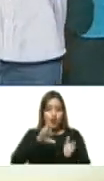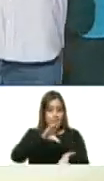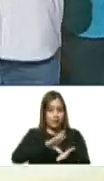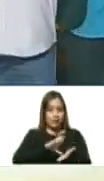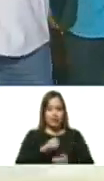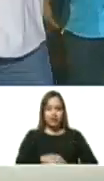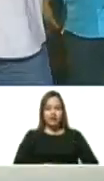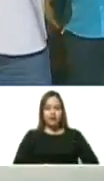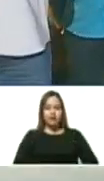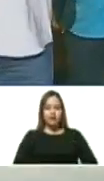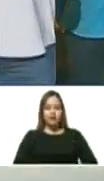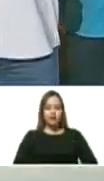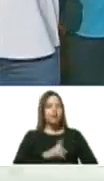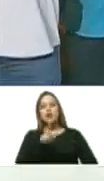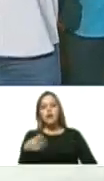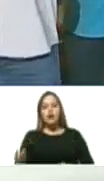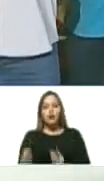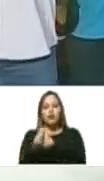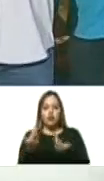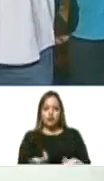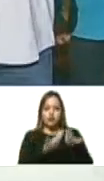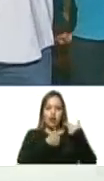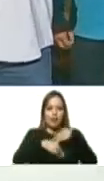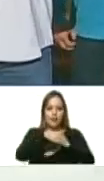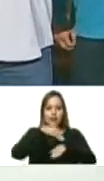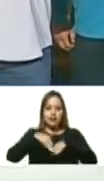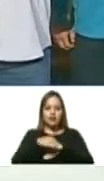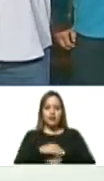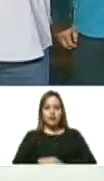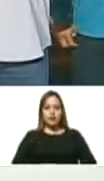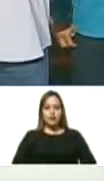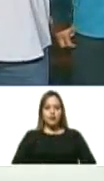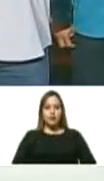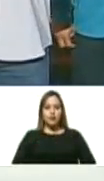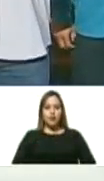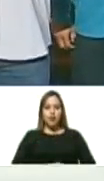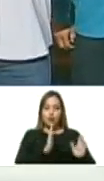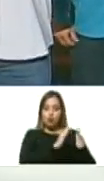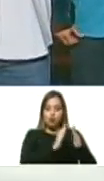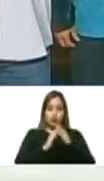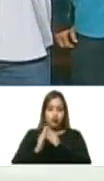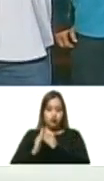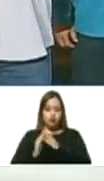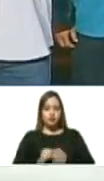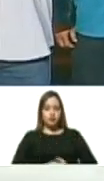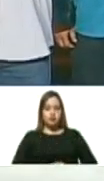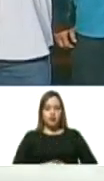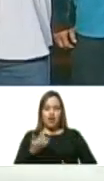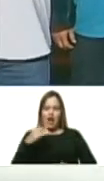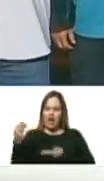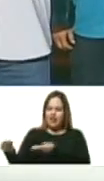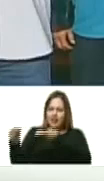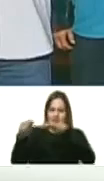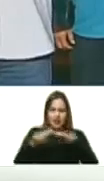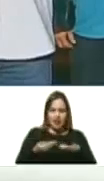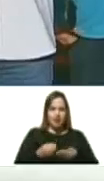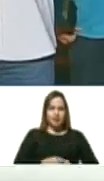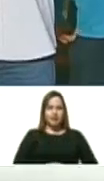allá con las autoridades del Ministerio de Vivienda. Vamos a entregar en